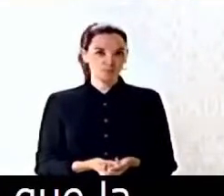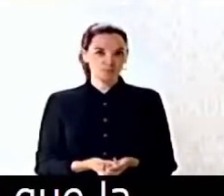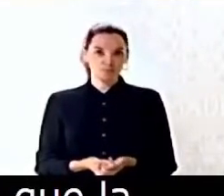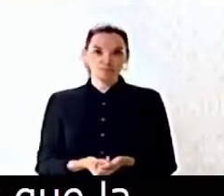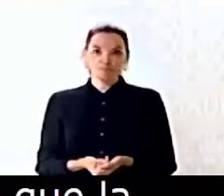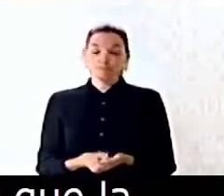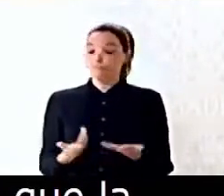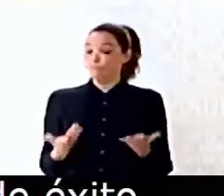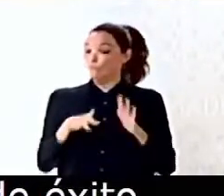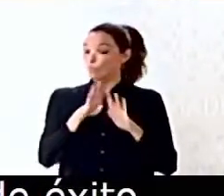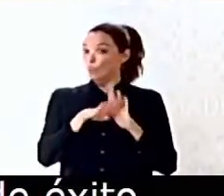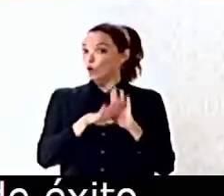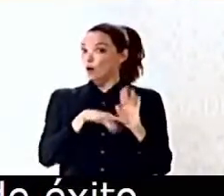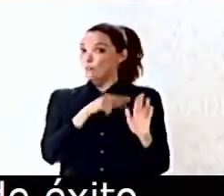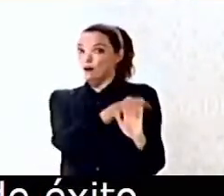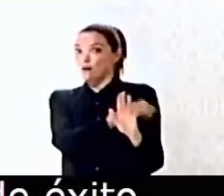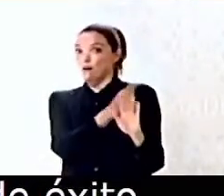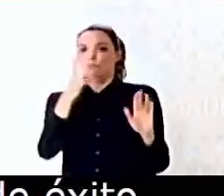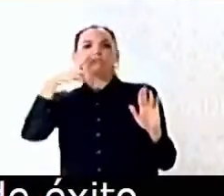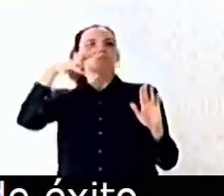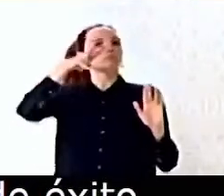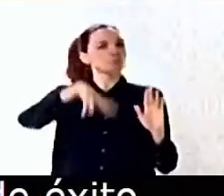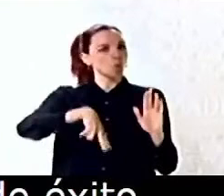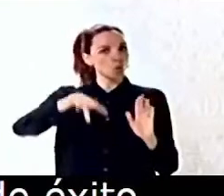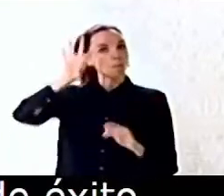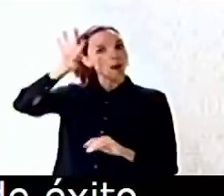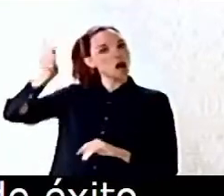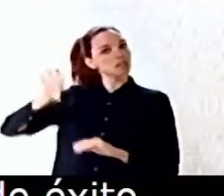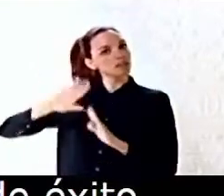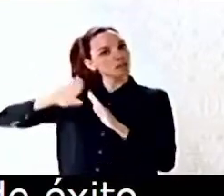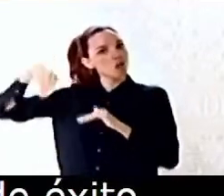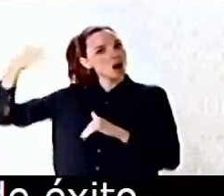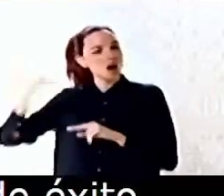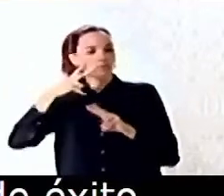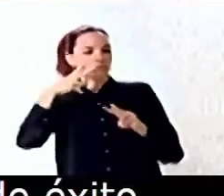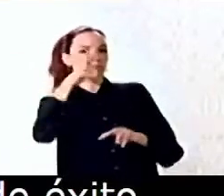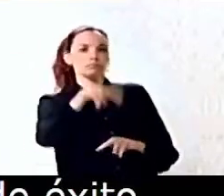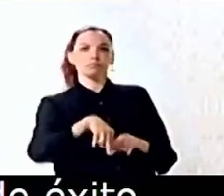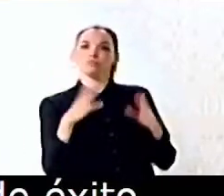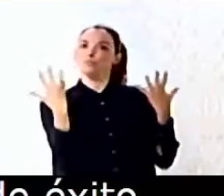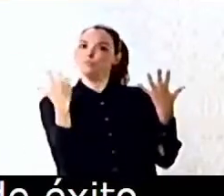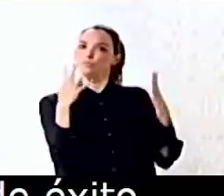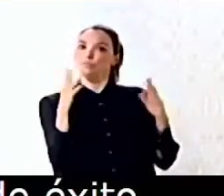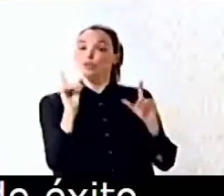Un programa de éxito reconocido por otros países, no solo de la Unión Europea.